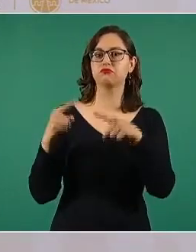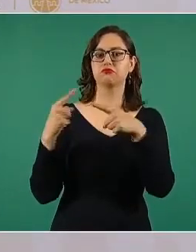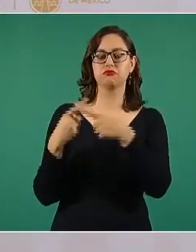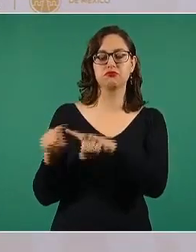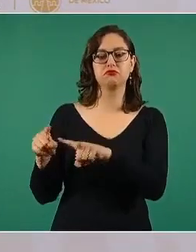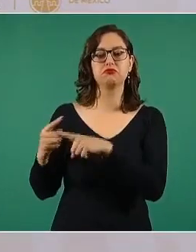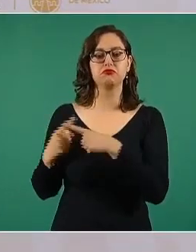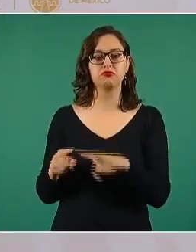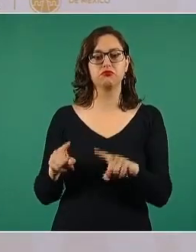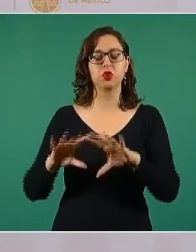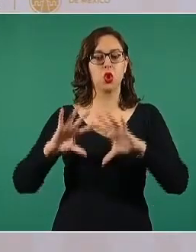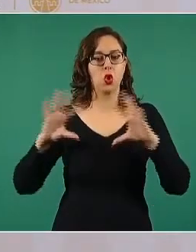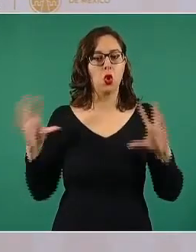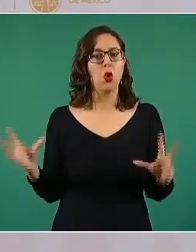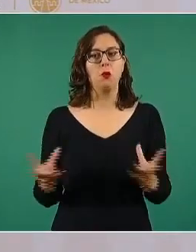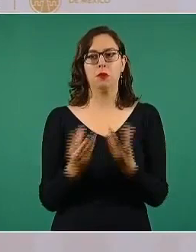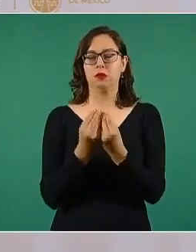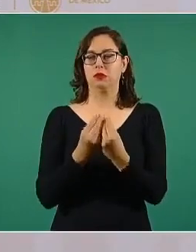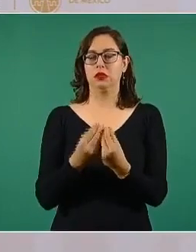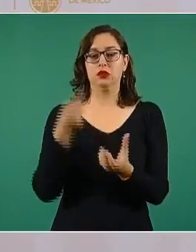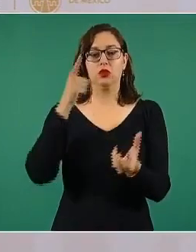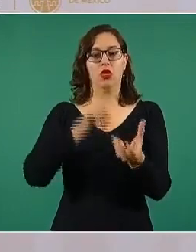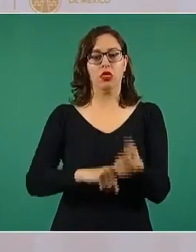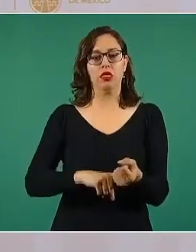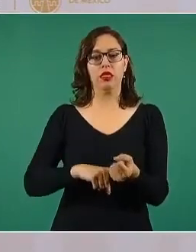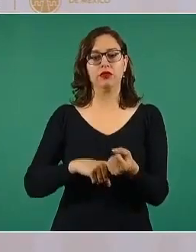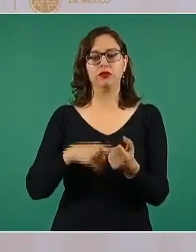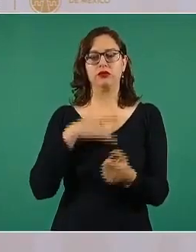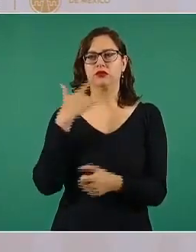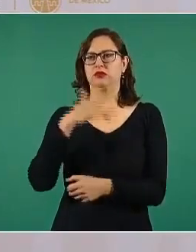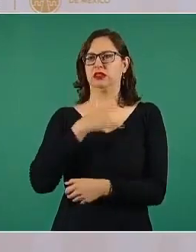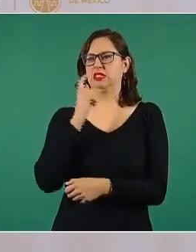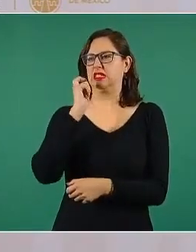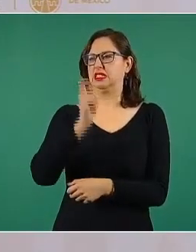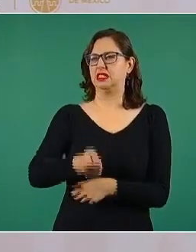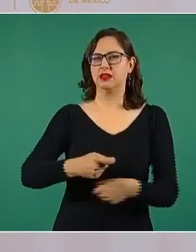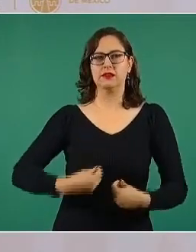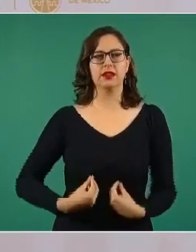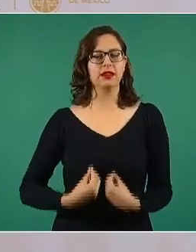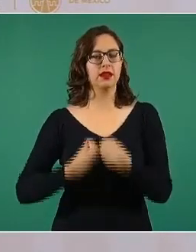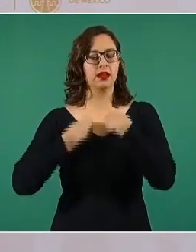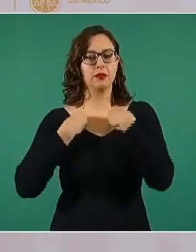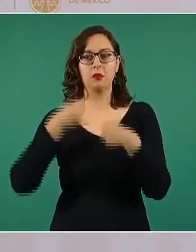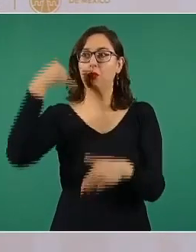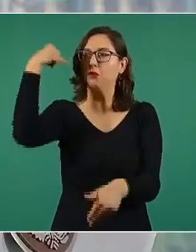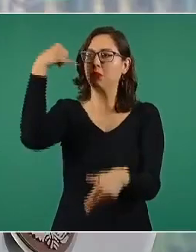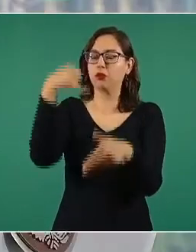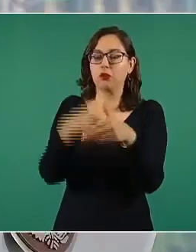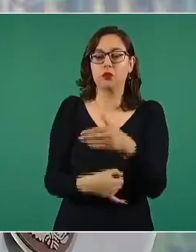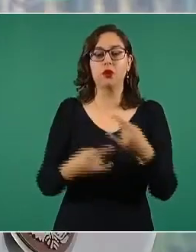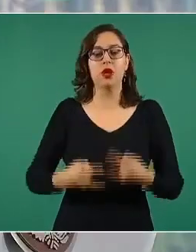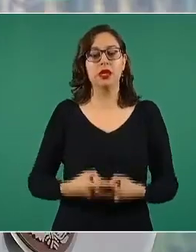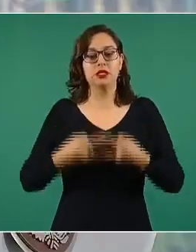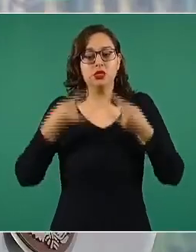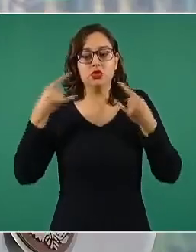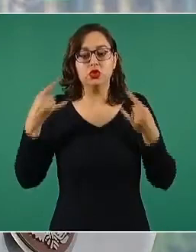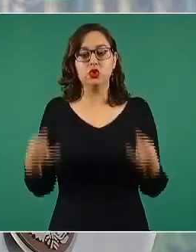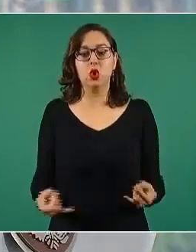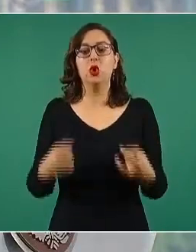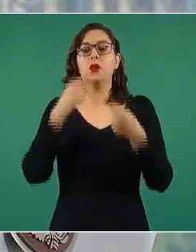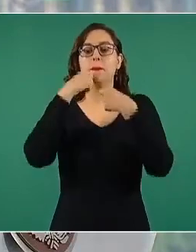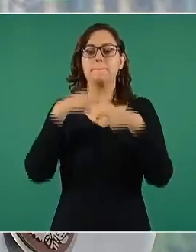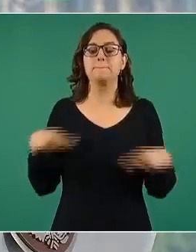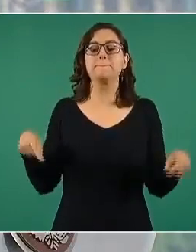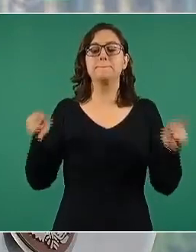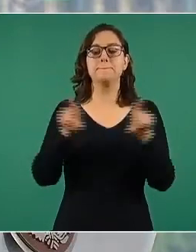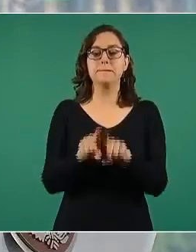de una complejidad que implicaba una filosofía sobre la existencia misma y su historia, sobre la